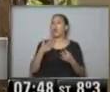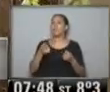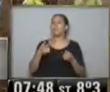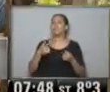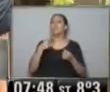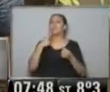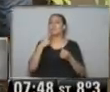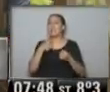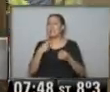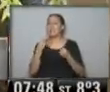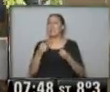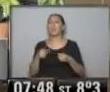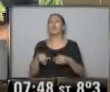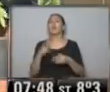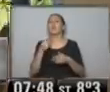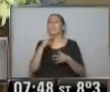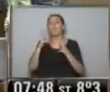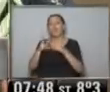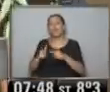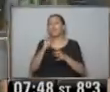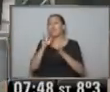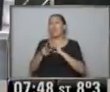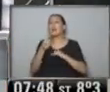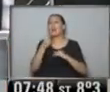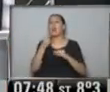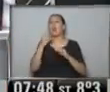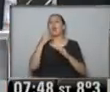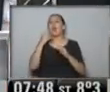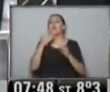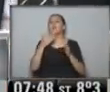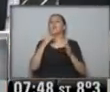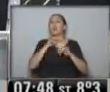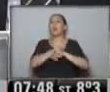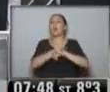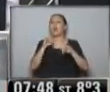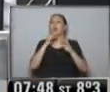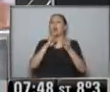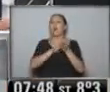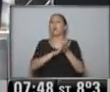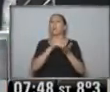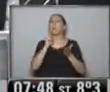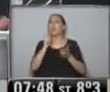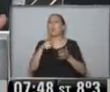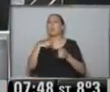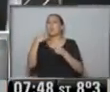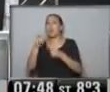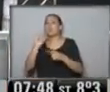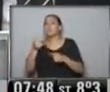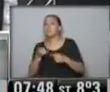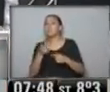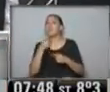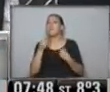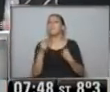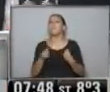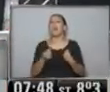eh se va a implementar también un sistema de publicación de los nombres de Quiénes son los beneficiarios Quiénes los reciben para que